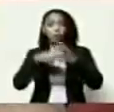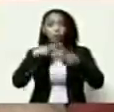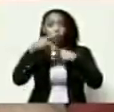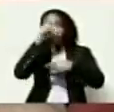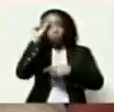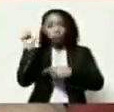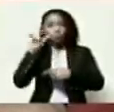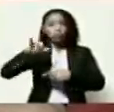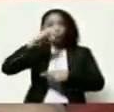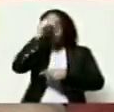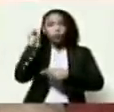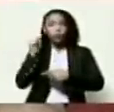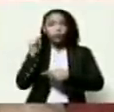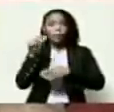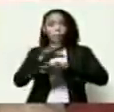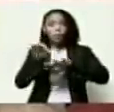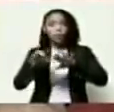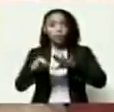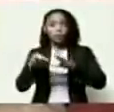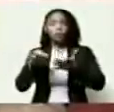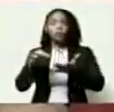estadales, municipales,